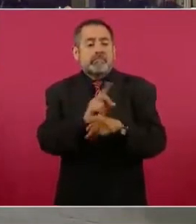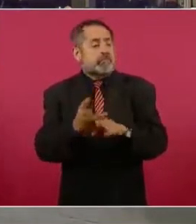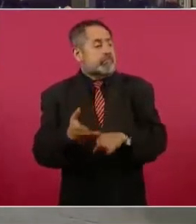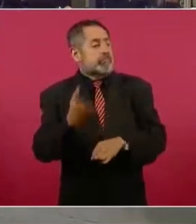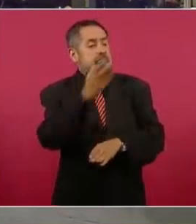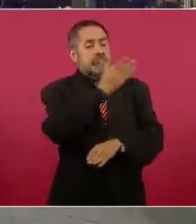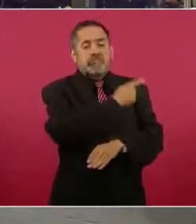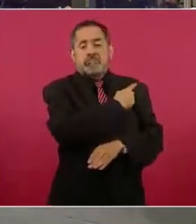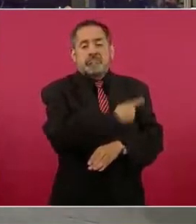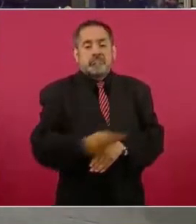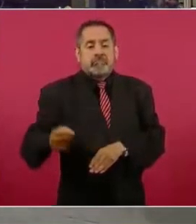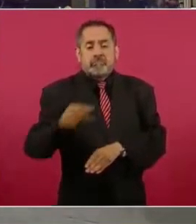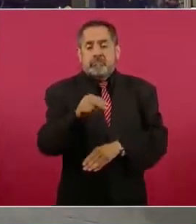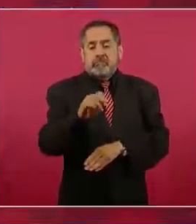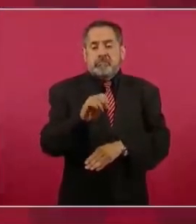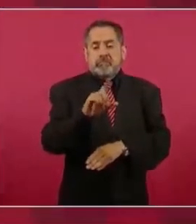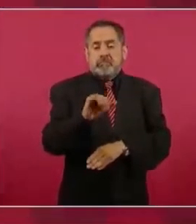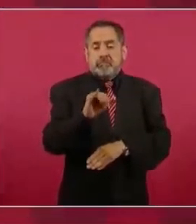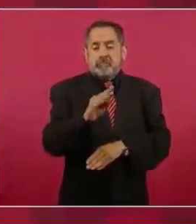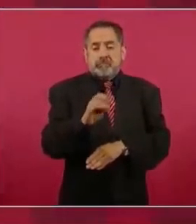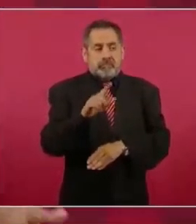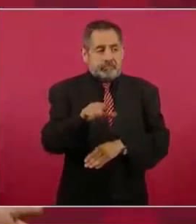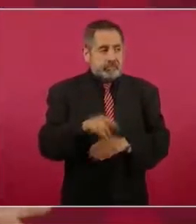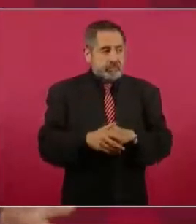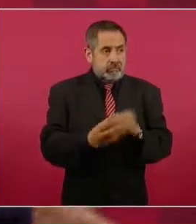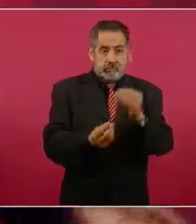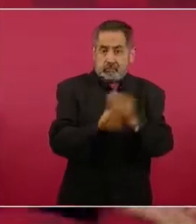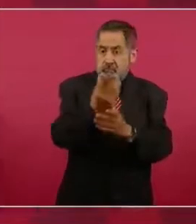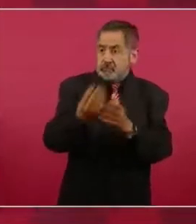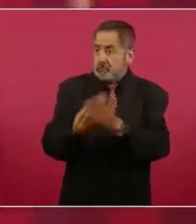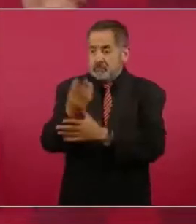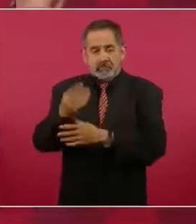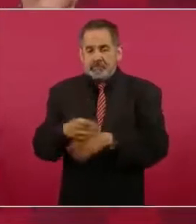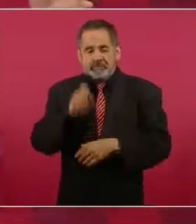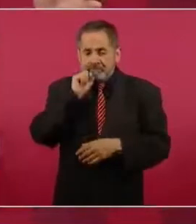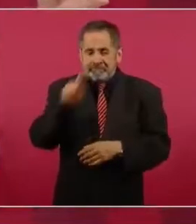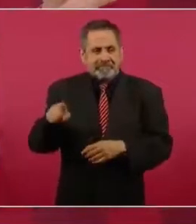No son nuevos, son los mismos